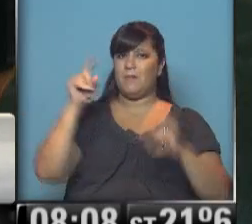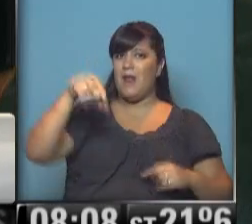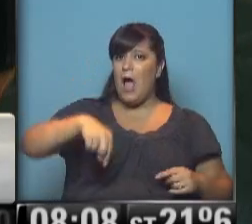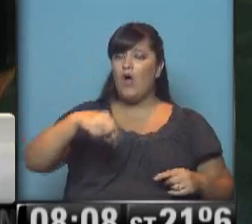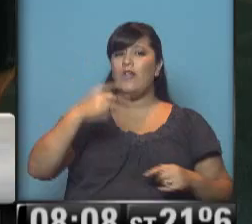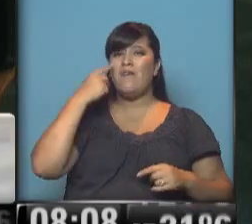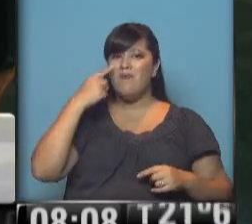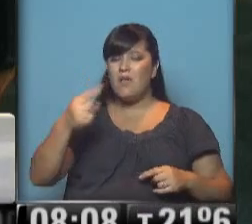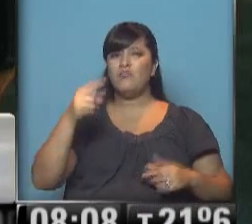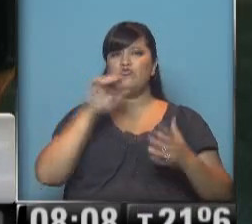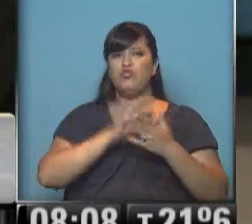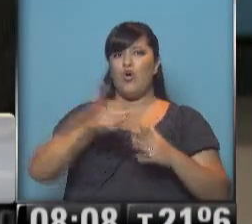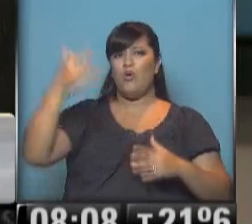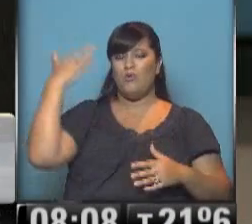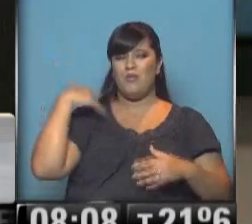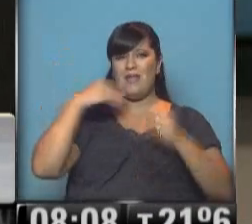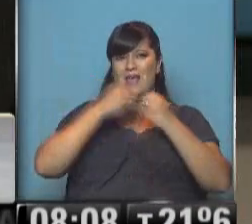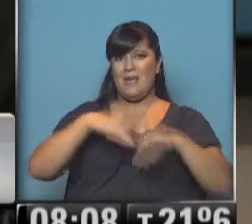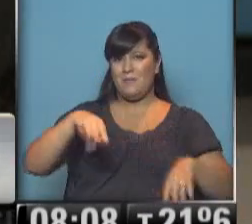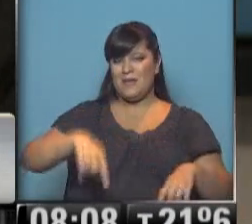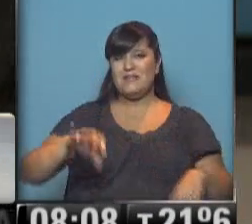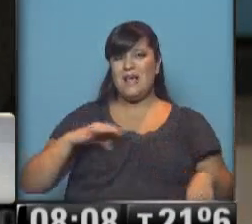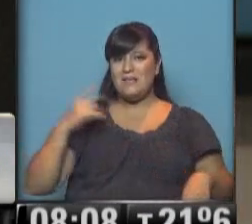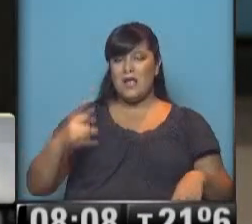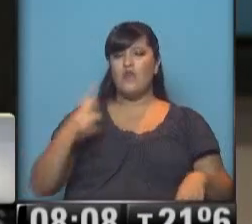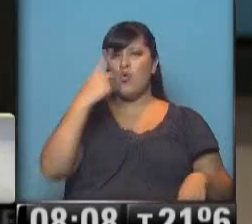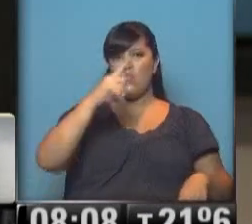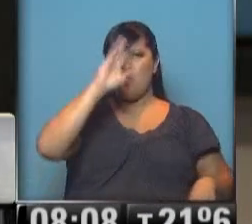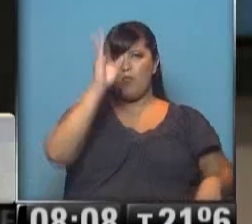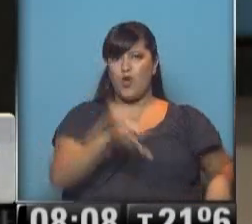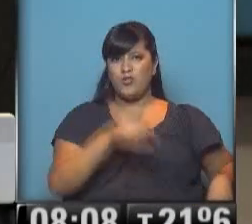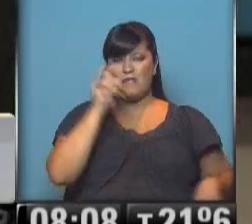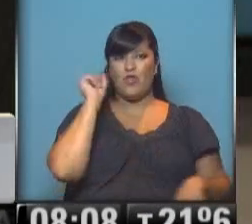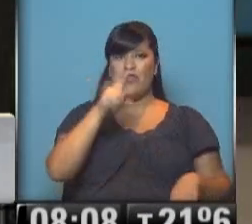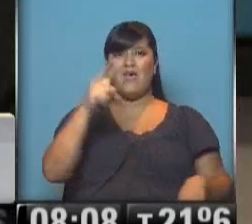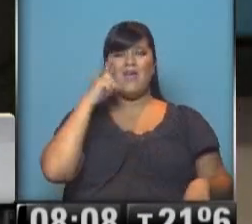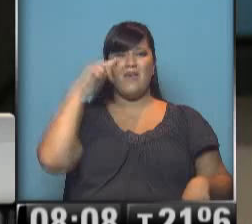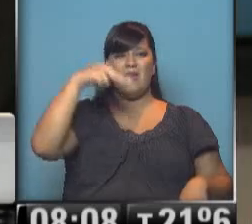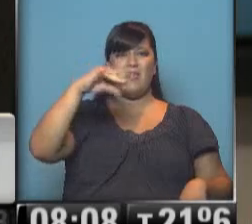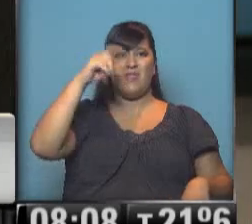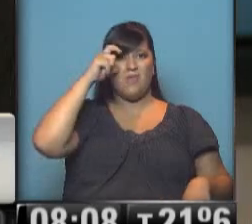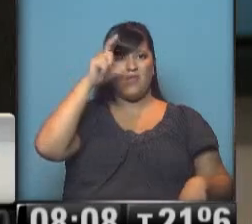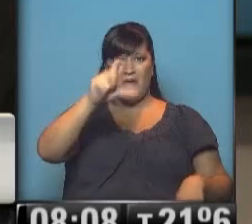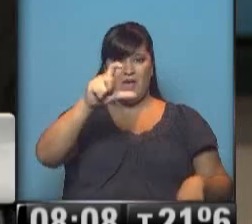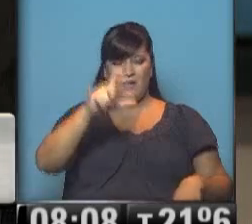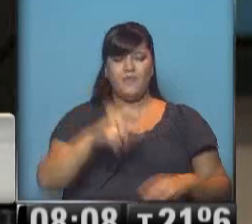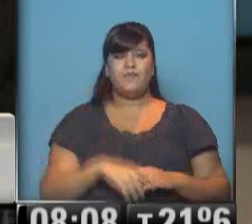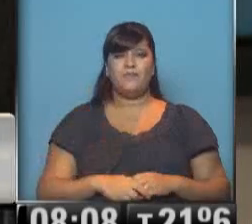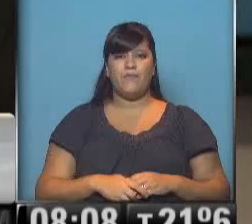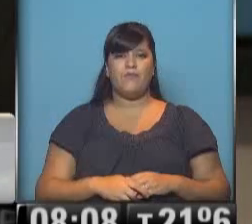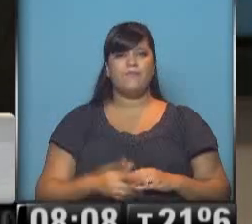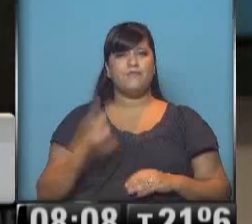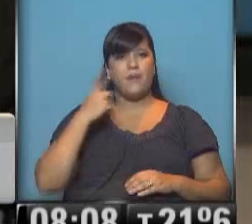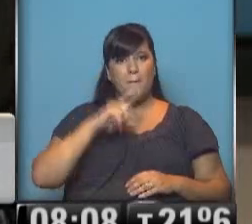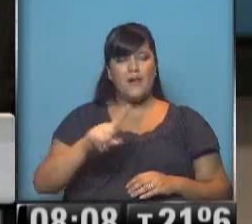los indicadores de principio este año el que está en el 1% está promediando estos últimos meses pero los